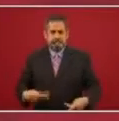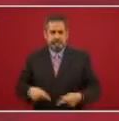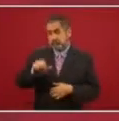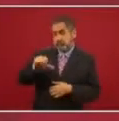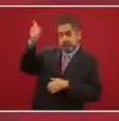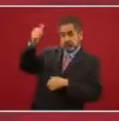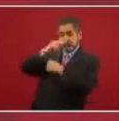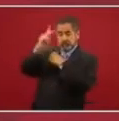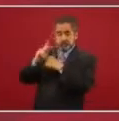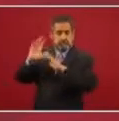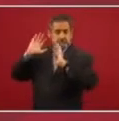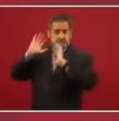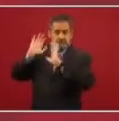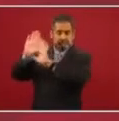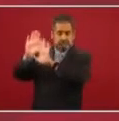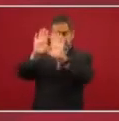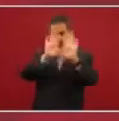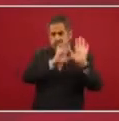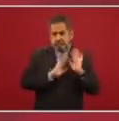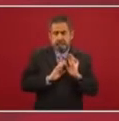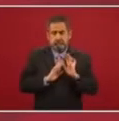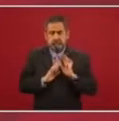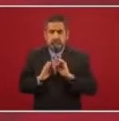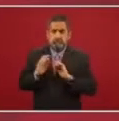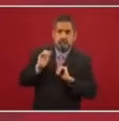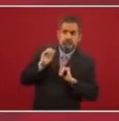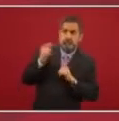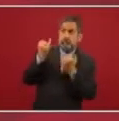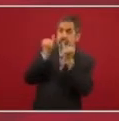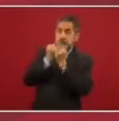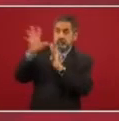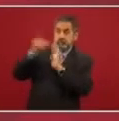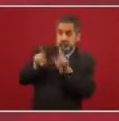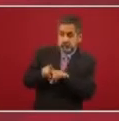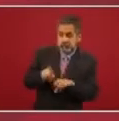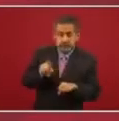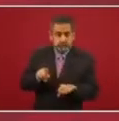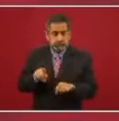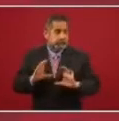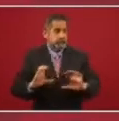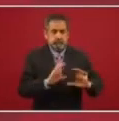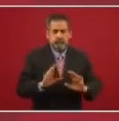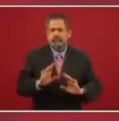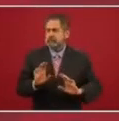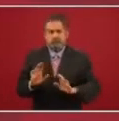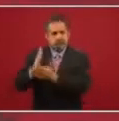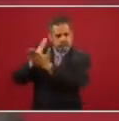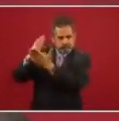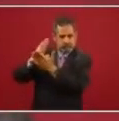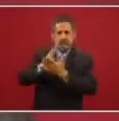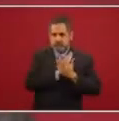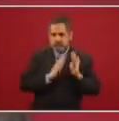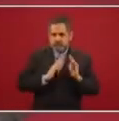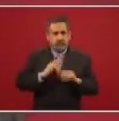países no implica que los países vecinos tengan que hacer lo mismo lo que si es una responsabilidad global